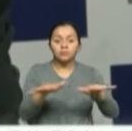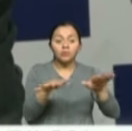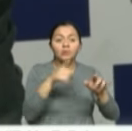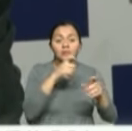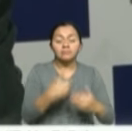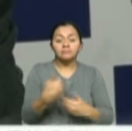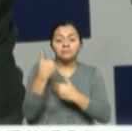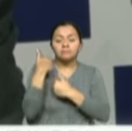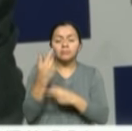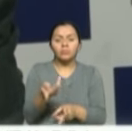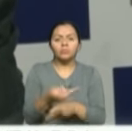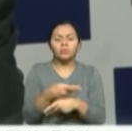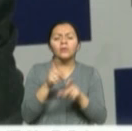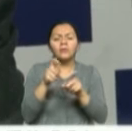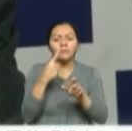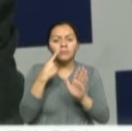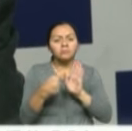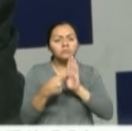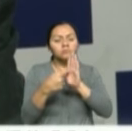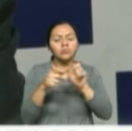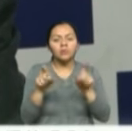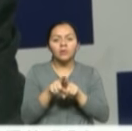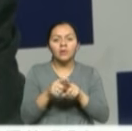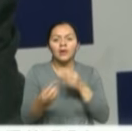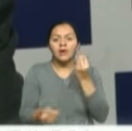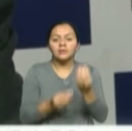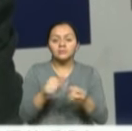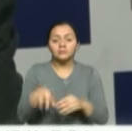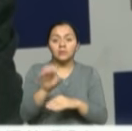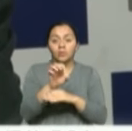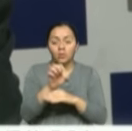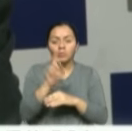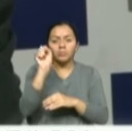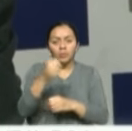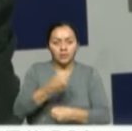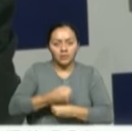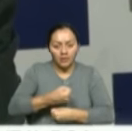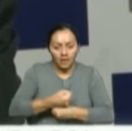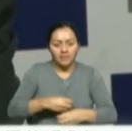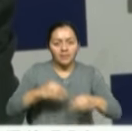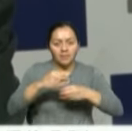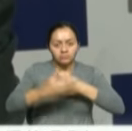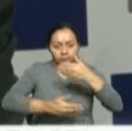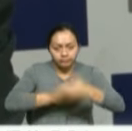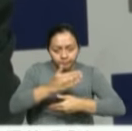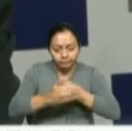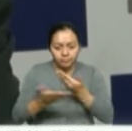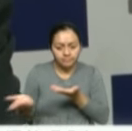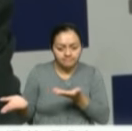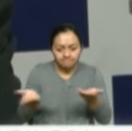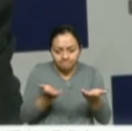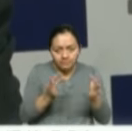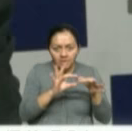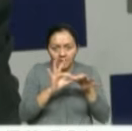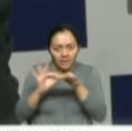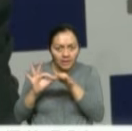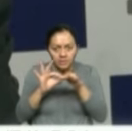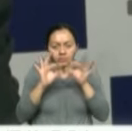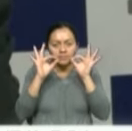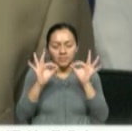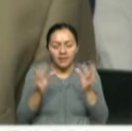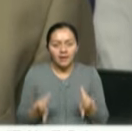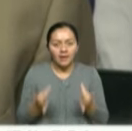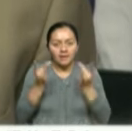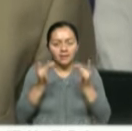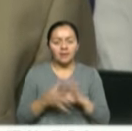sector productivo, demostrar lo que hacemos en el país, de que trabajamos bajo ya una dinámica diferente, una dinámica de la